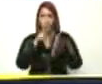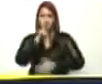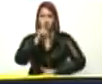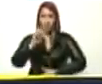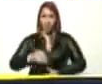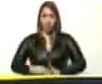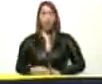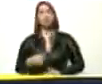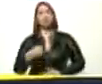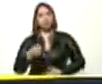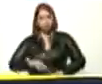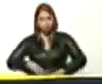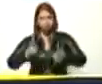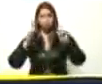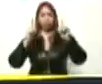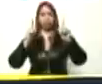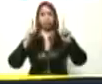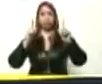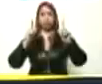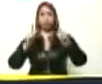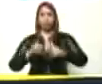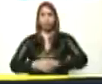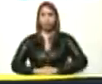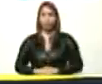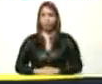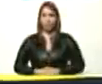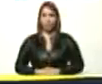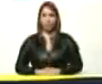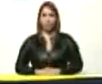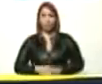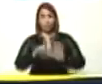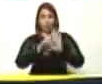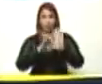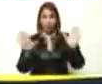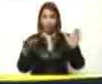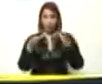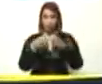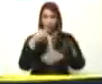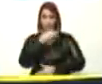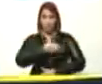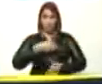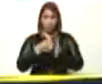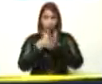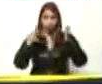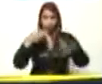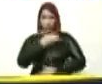misión cumplida, promesa cumplida, de la ley, orgánica, de misiones,